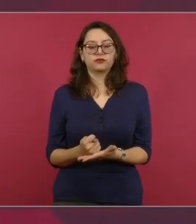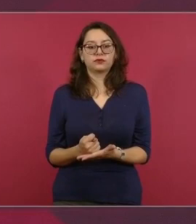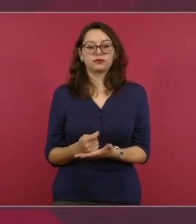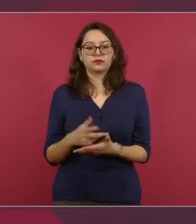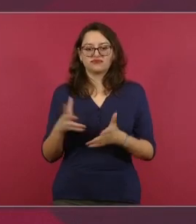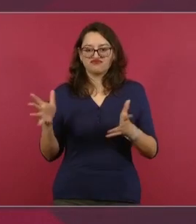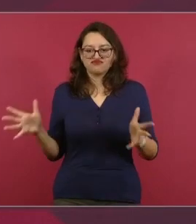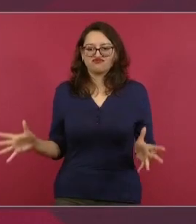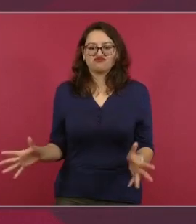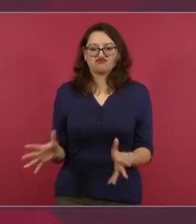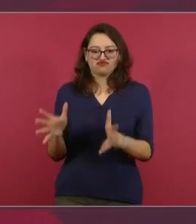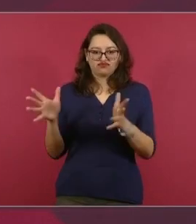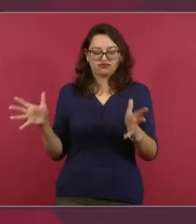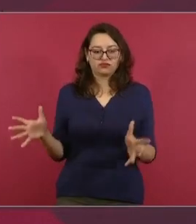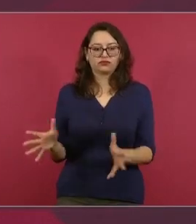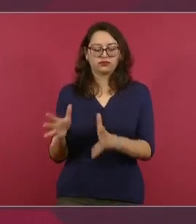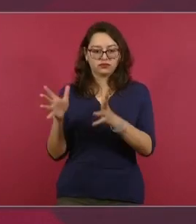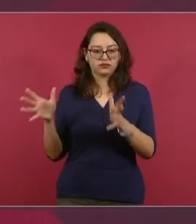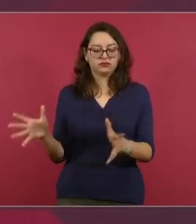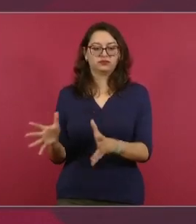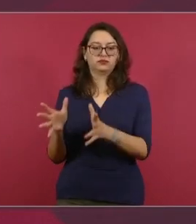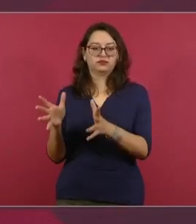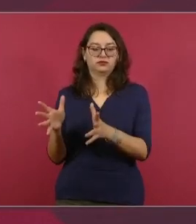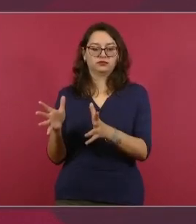la libre